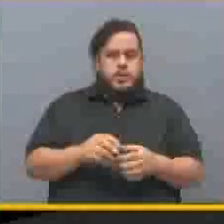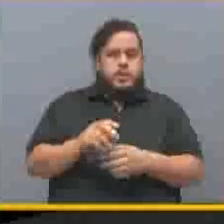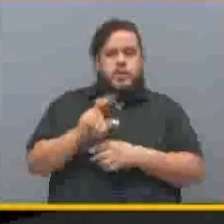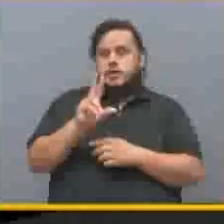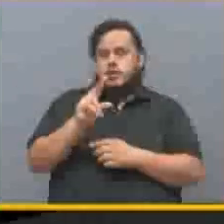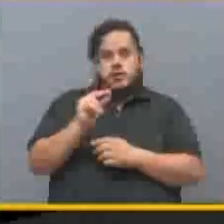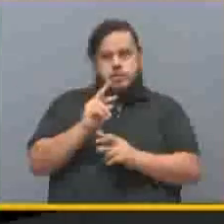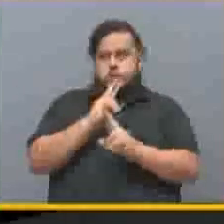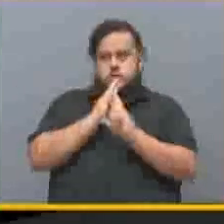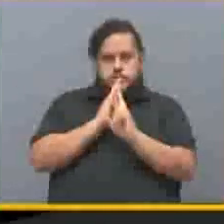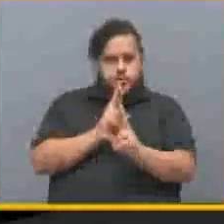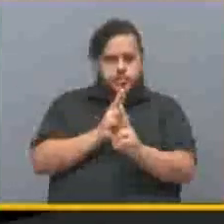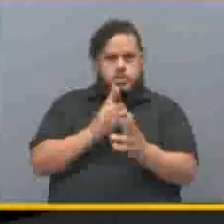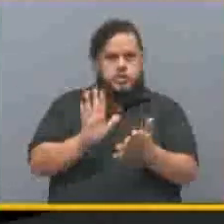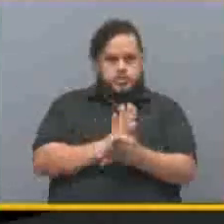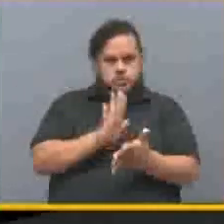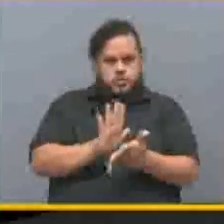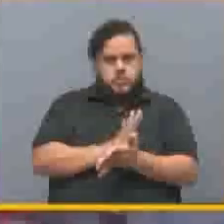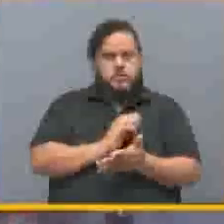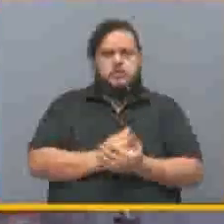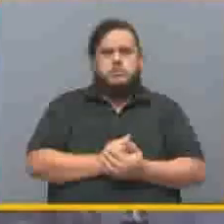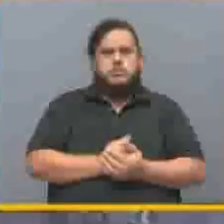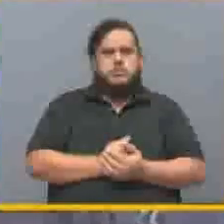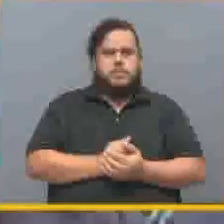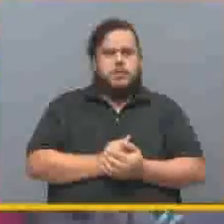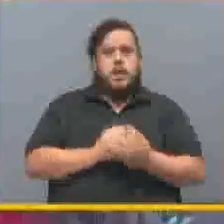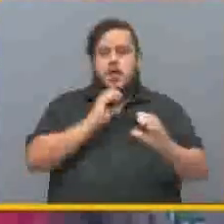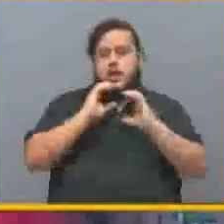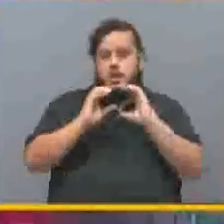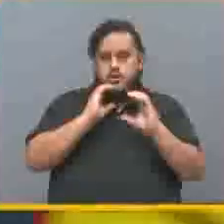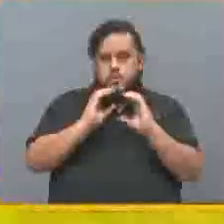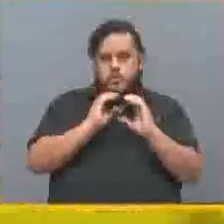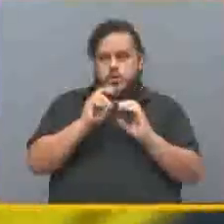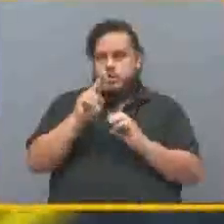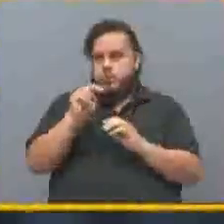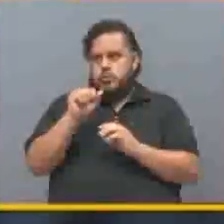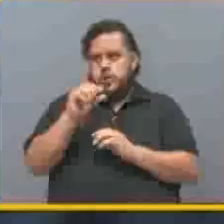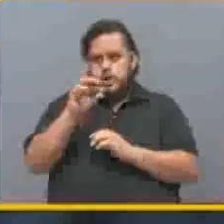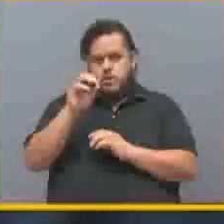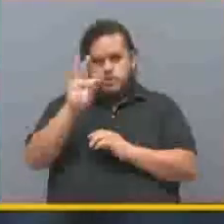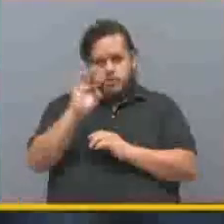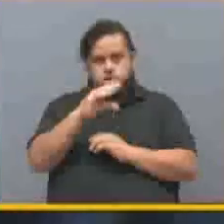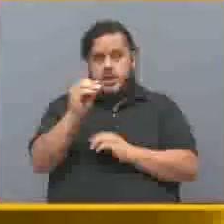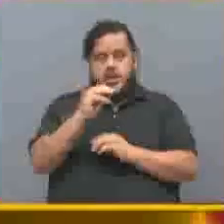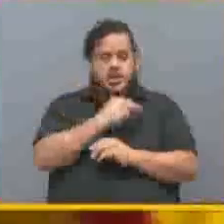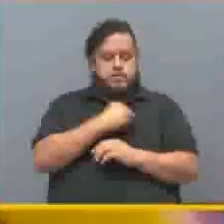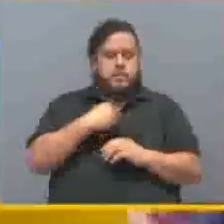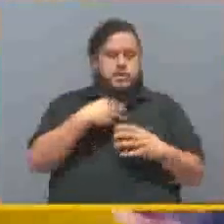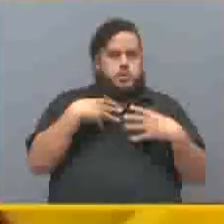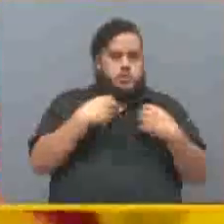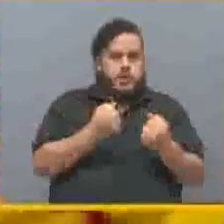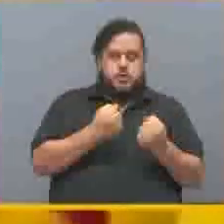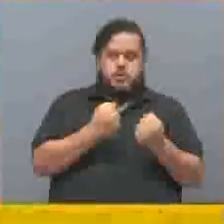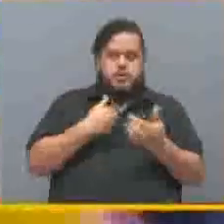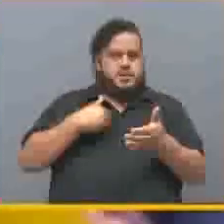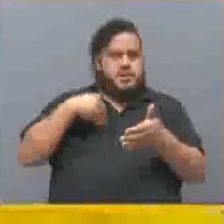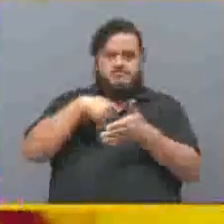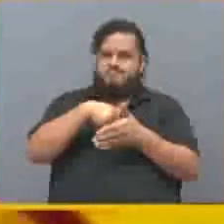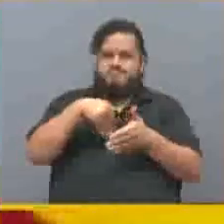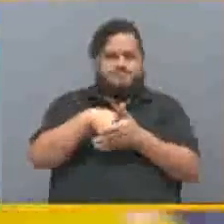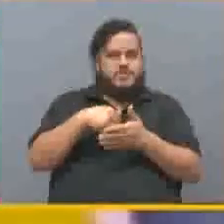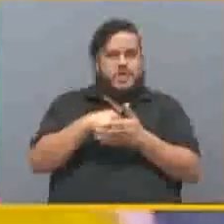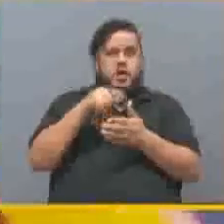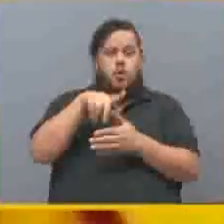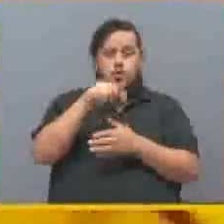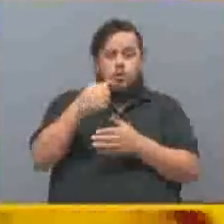sido contestado el documento. La comunicación entre la UNAFUT y el Ministerio de Salud está estancada hace ya más de un mes y esto